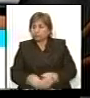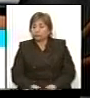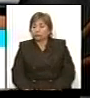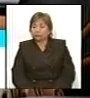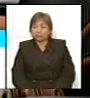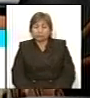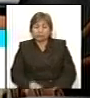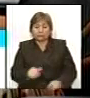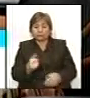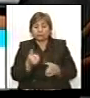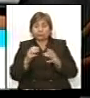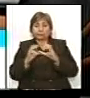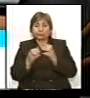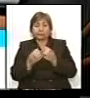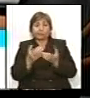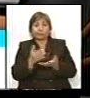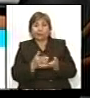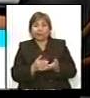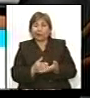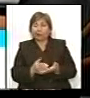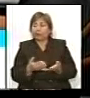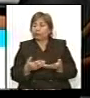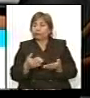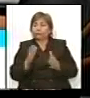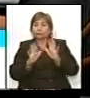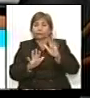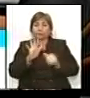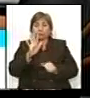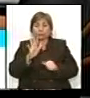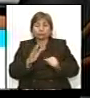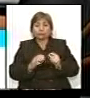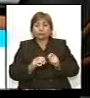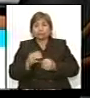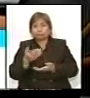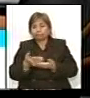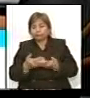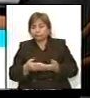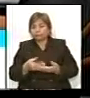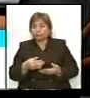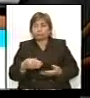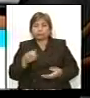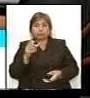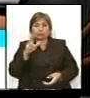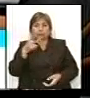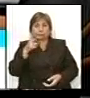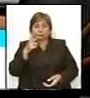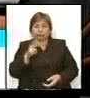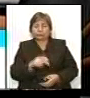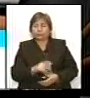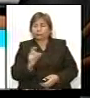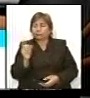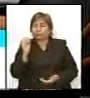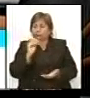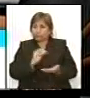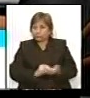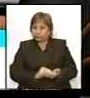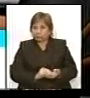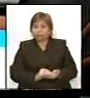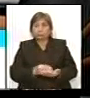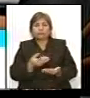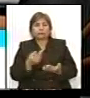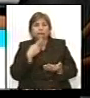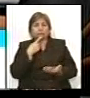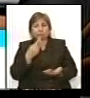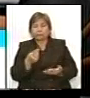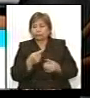El otro paquete restante son 15 establecimientos que son de propiedad de terceros. Nuevamente ahí el procedimiento legal